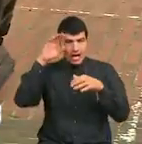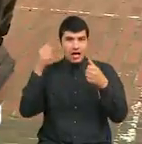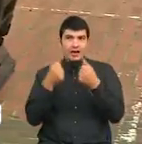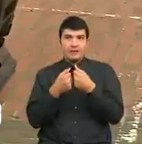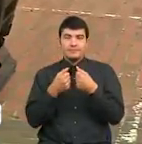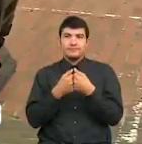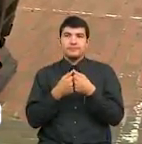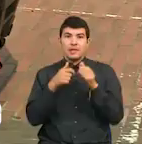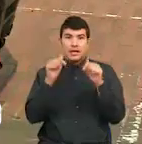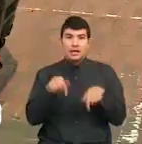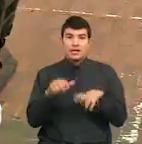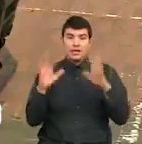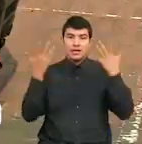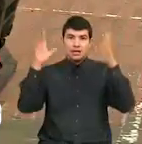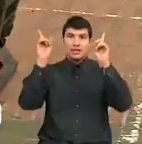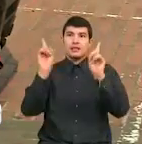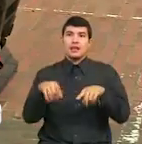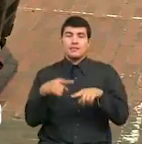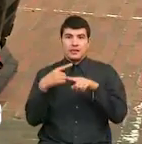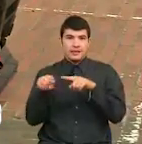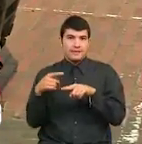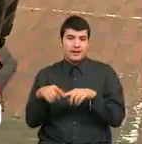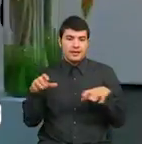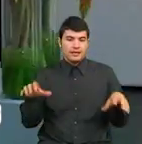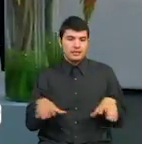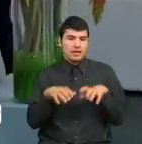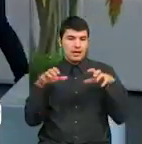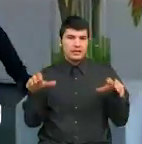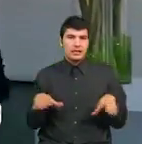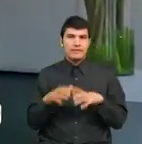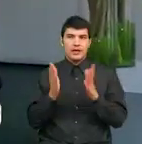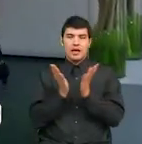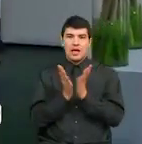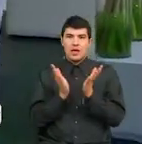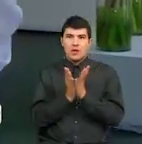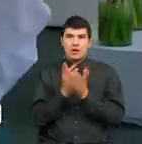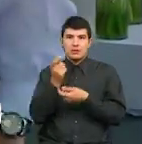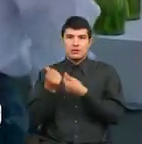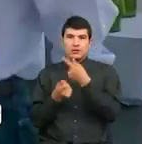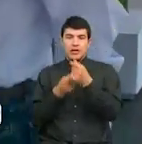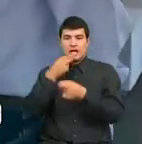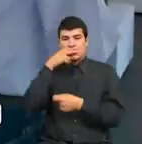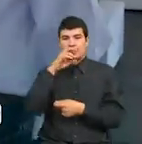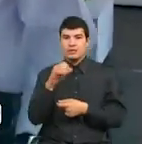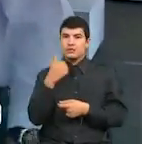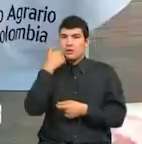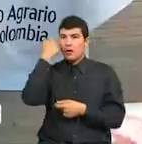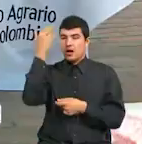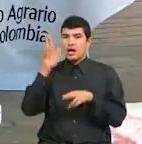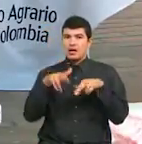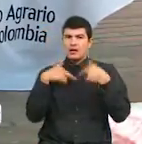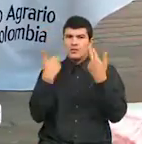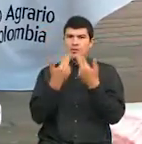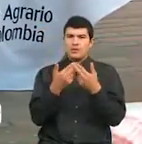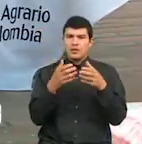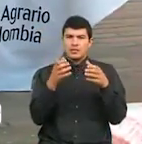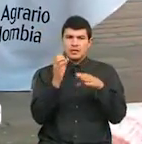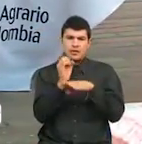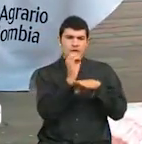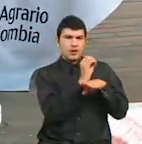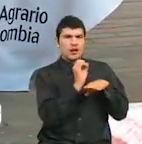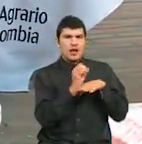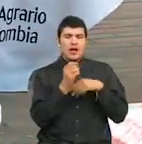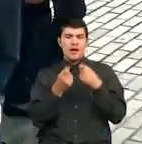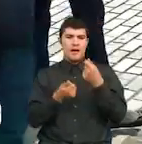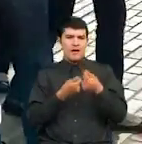Durante esta agroferia también se llevan a cabo actividades de educación financiera para niños y adultos, reuniones con gremios y proveedores para